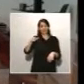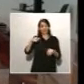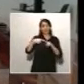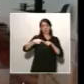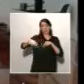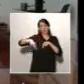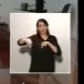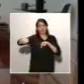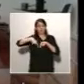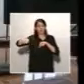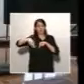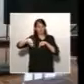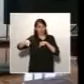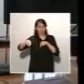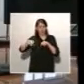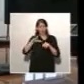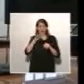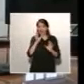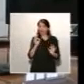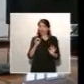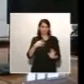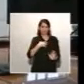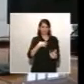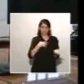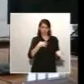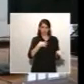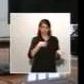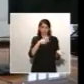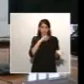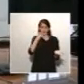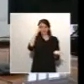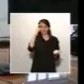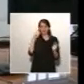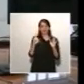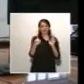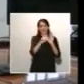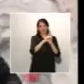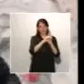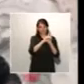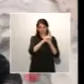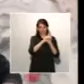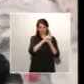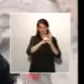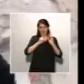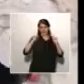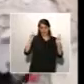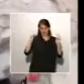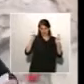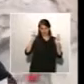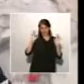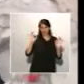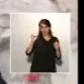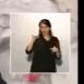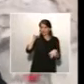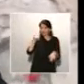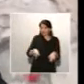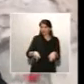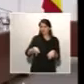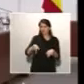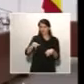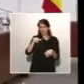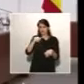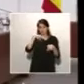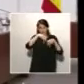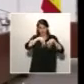ahora mismo no es posible como consecuencia del decreto de estado de alarma, y esa es la circunstancia a la que se refieren precisamente en sus comparecencias,